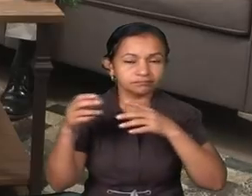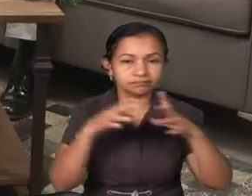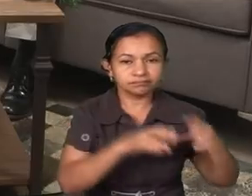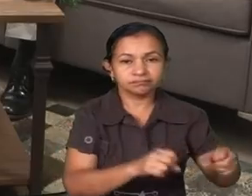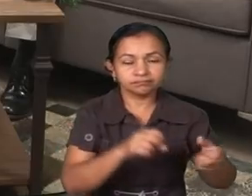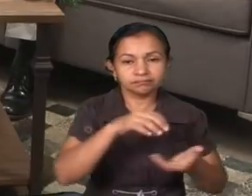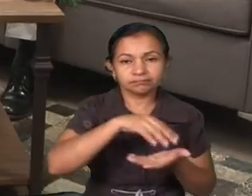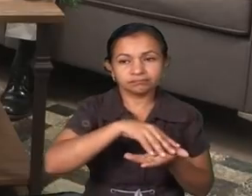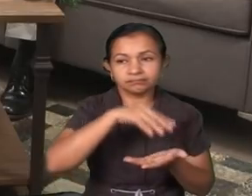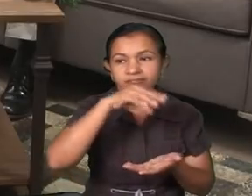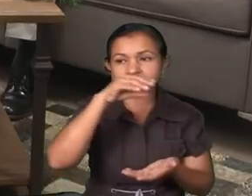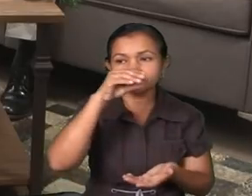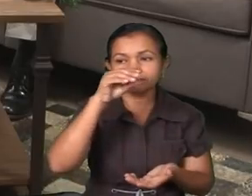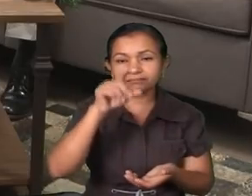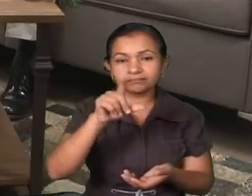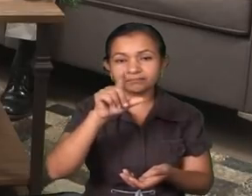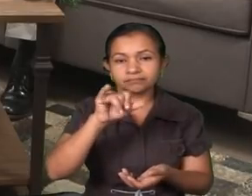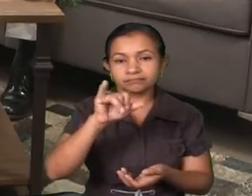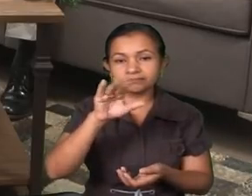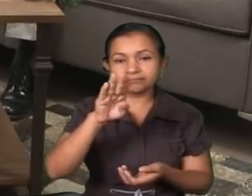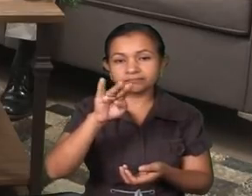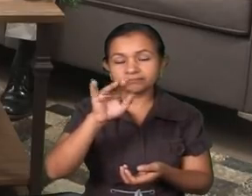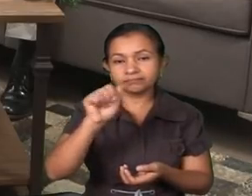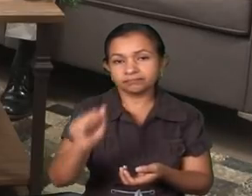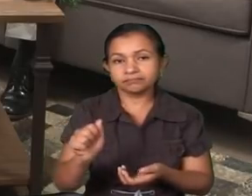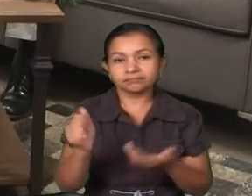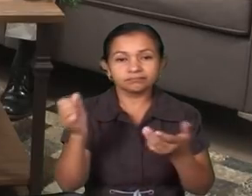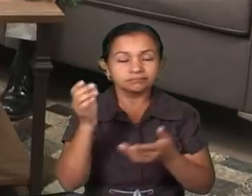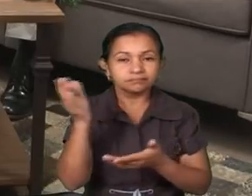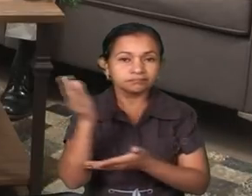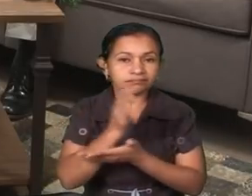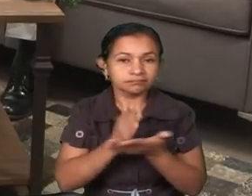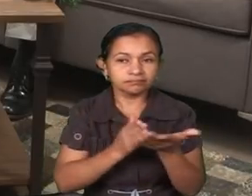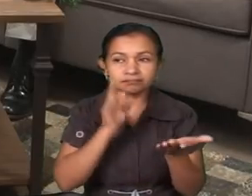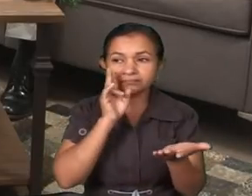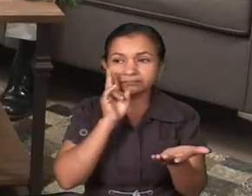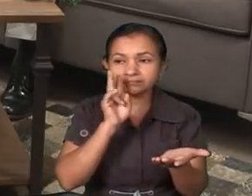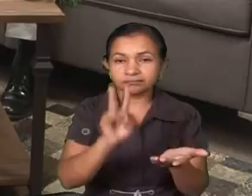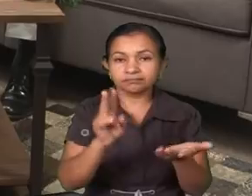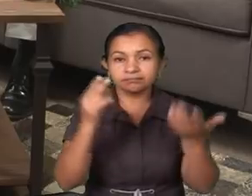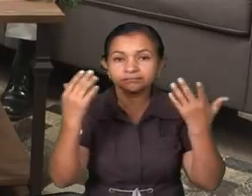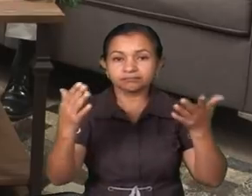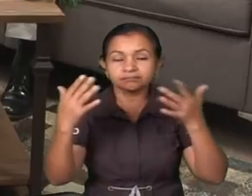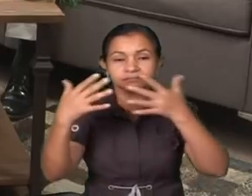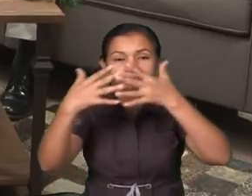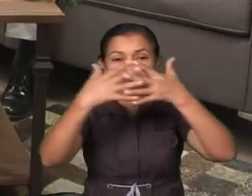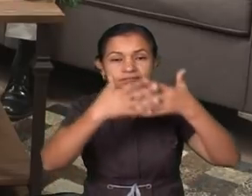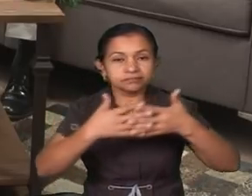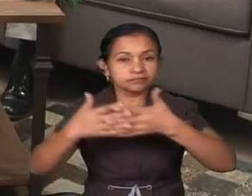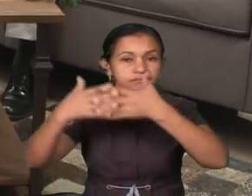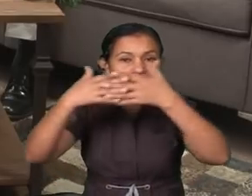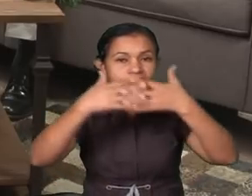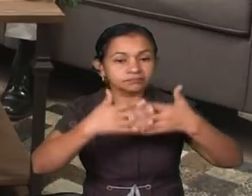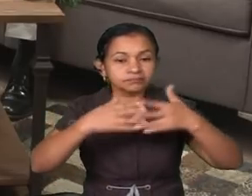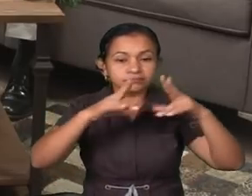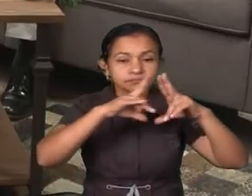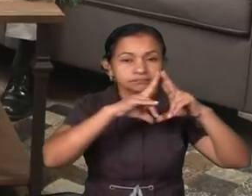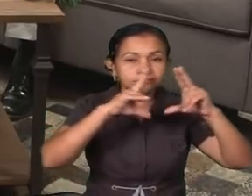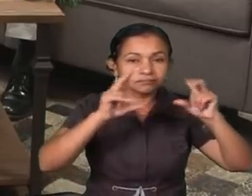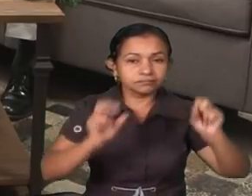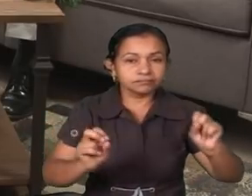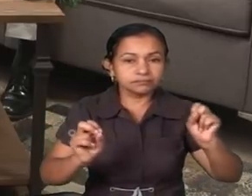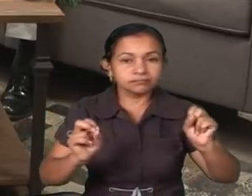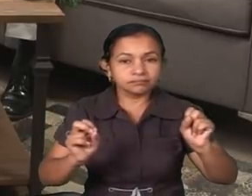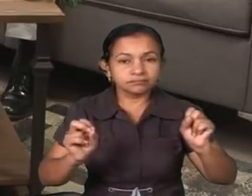Francia y Libia, de vez en vez vemos esas arremetidas imperiales de los Estados Unidos en contra de nuestro país, un país que